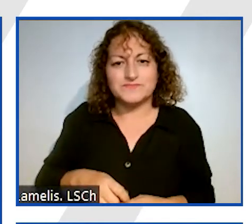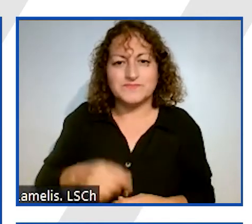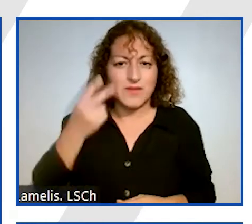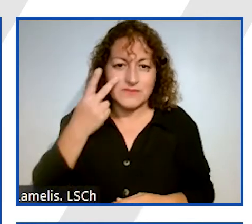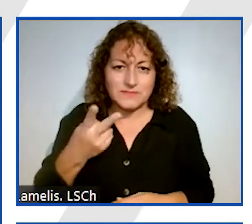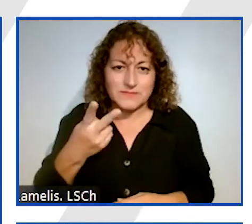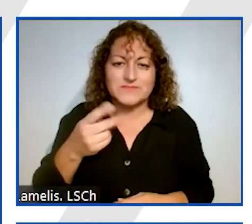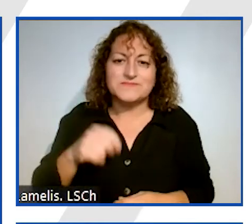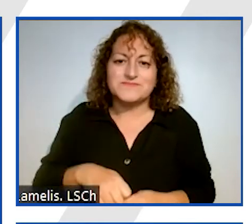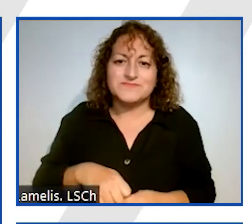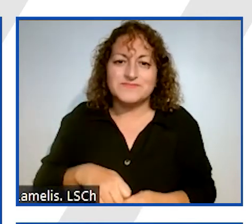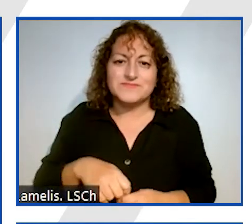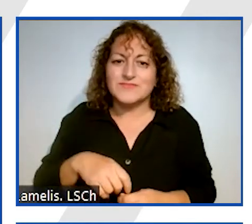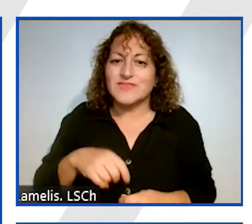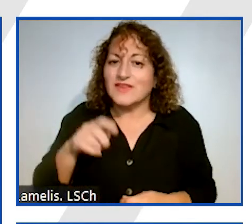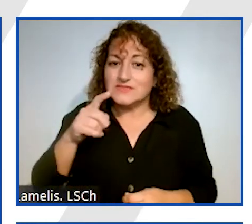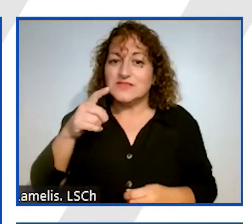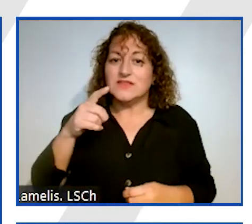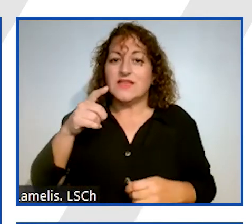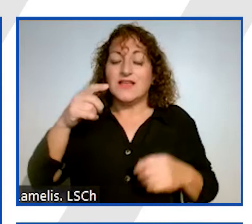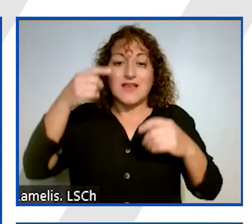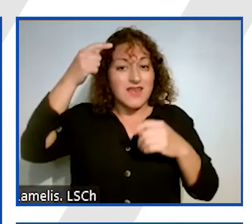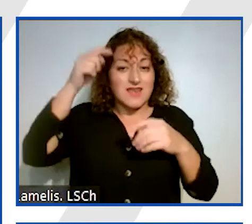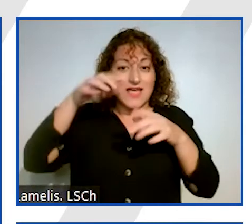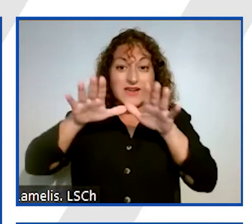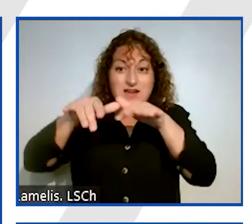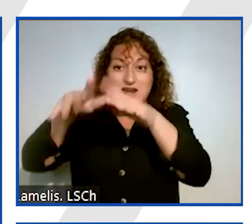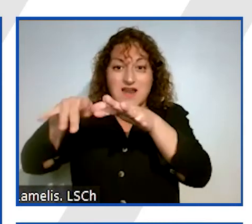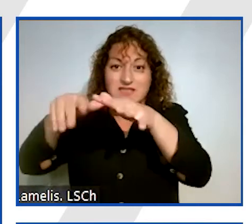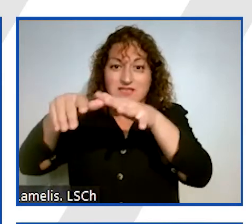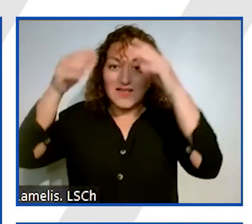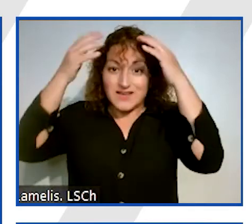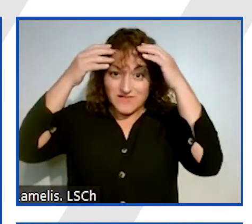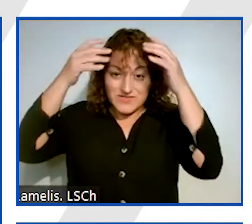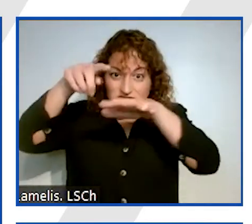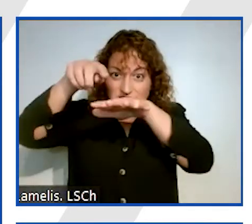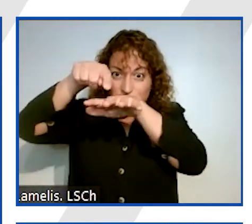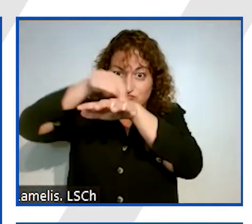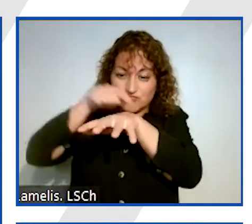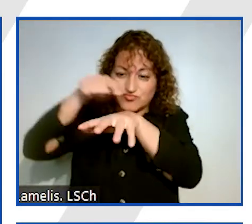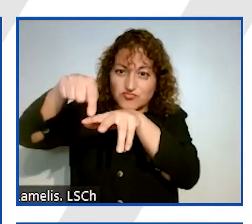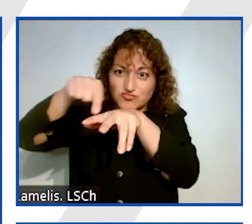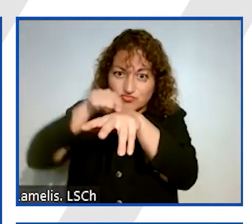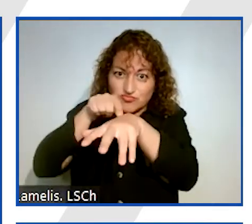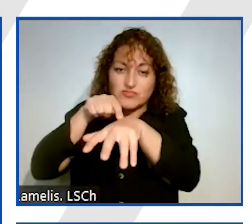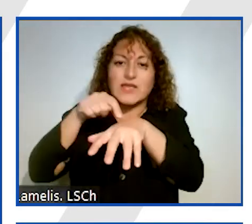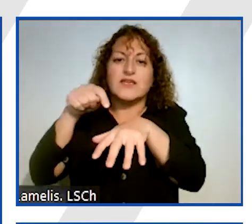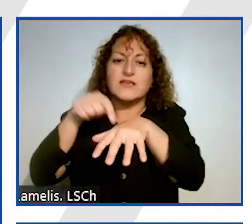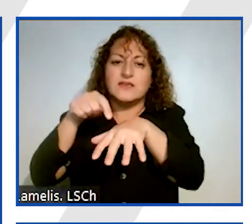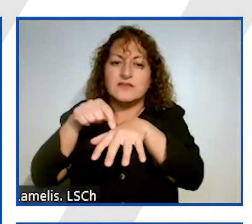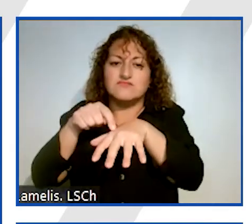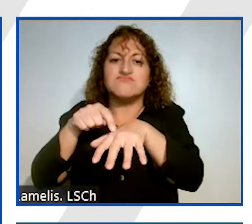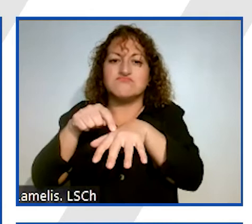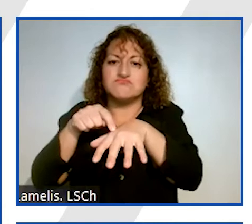Ahí. Estas líneas que ven en la cabeza de esta raya son las